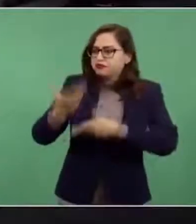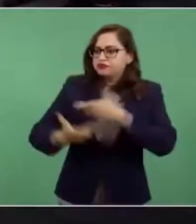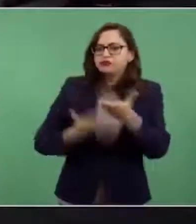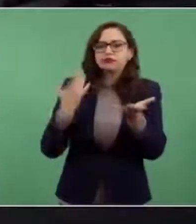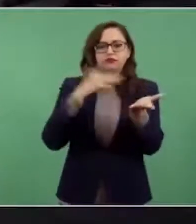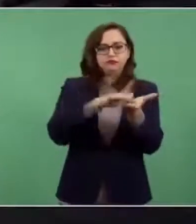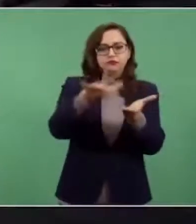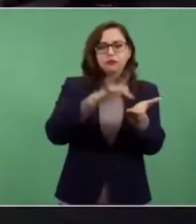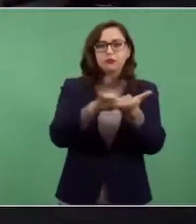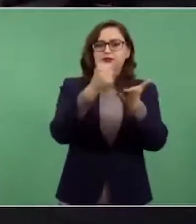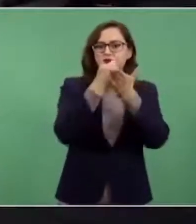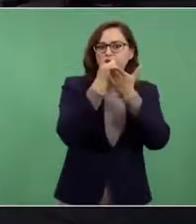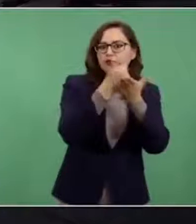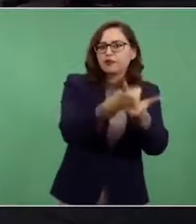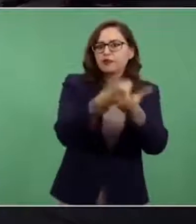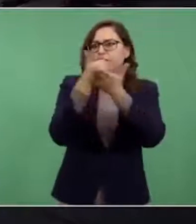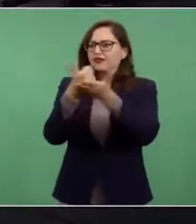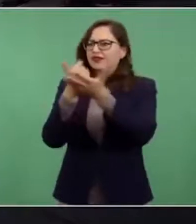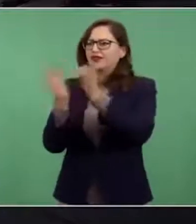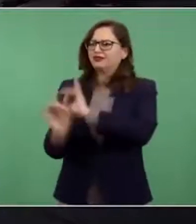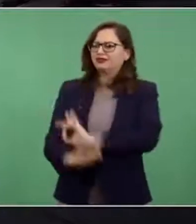ante desastres,